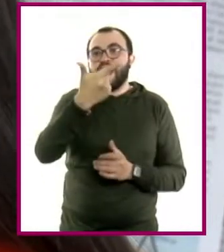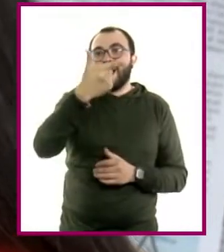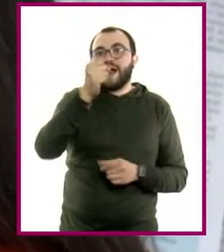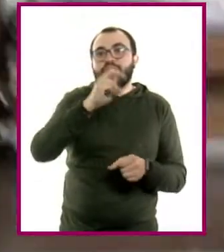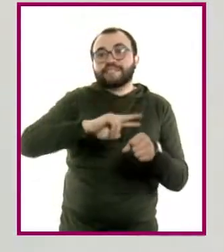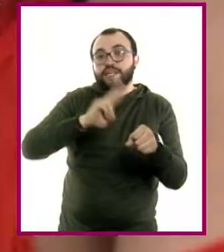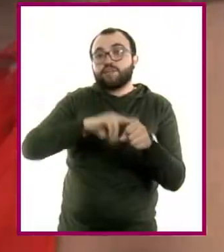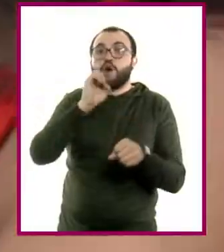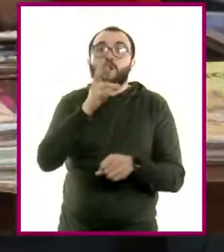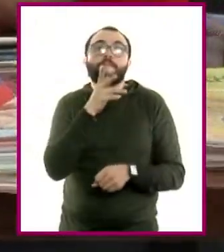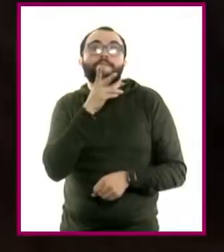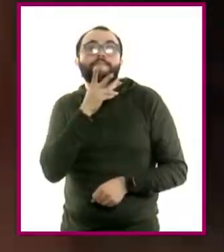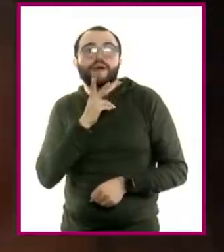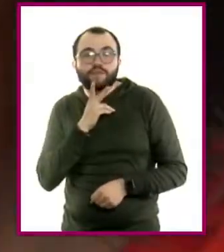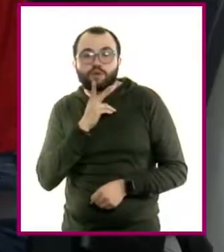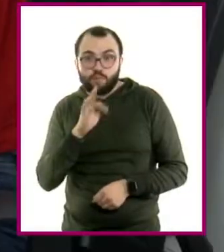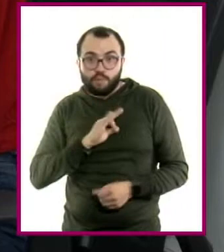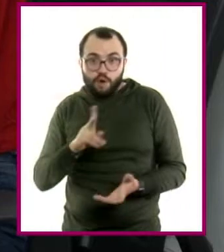o el petróleo.